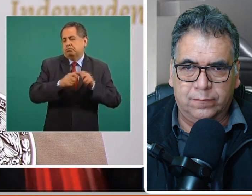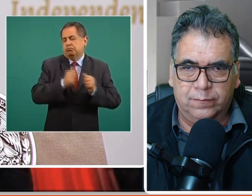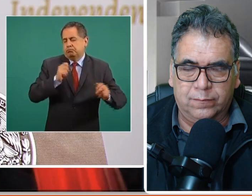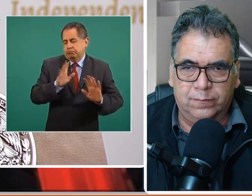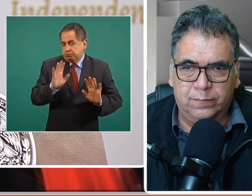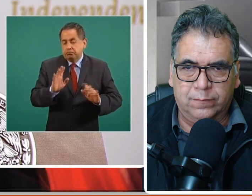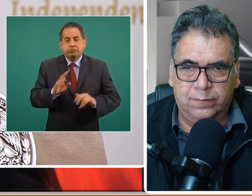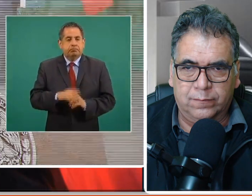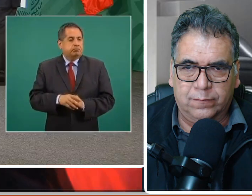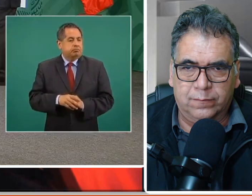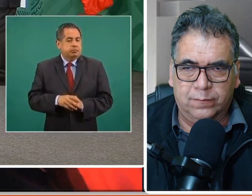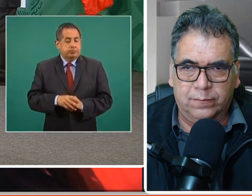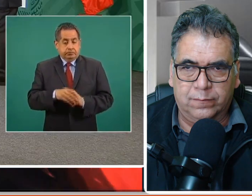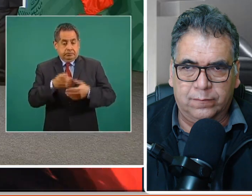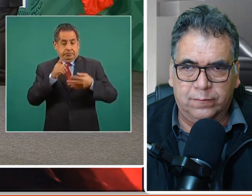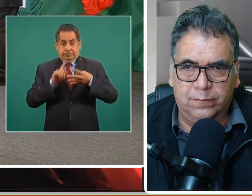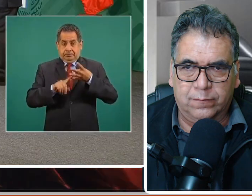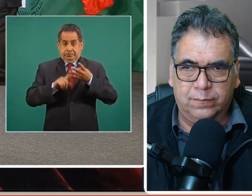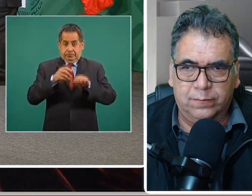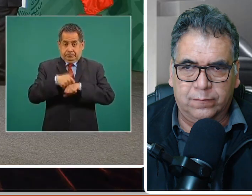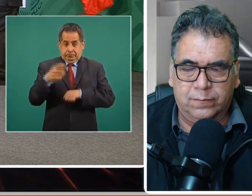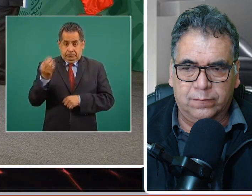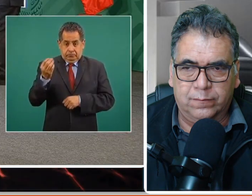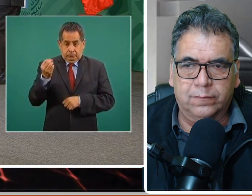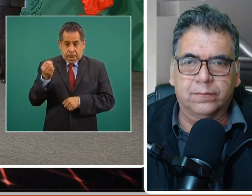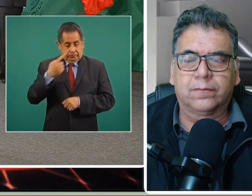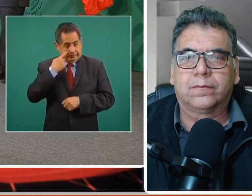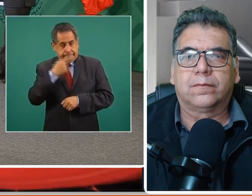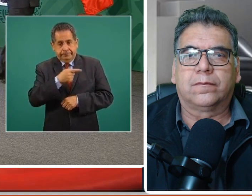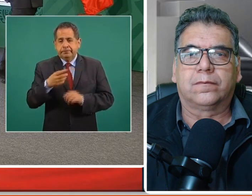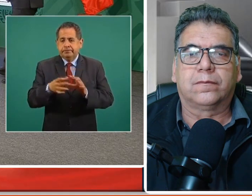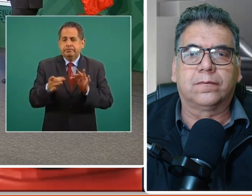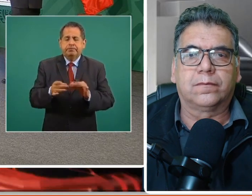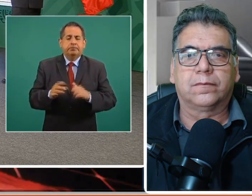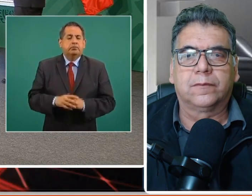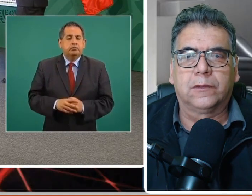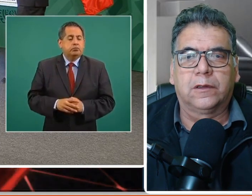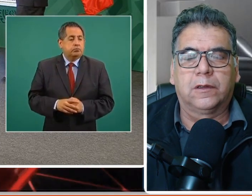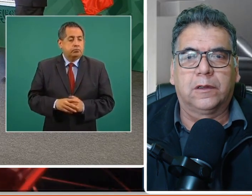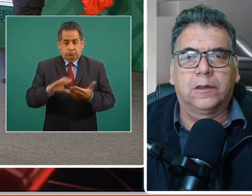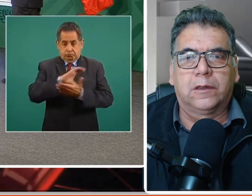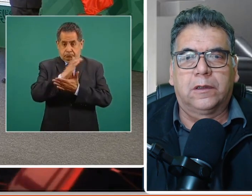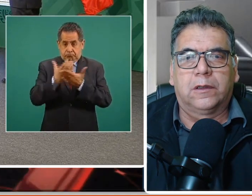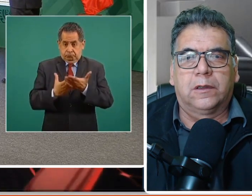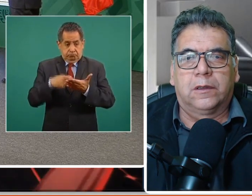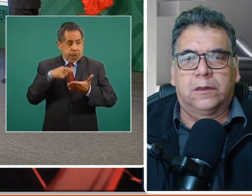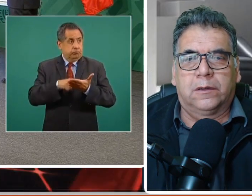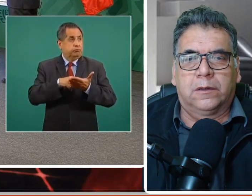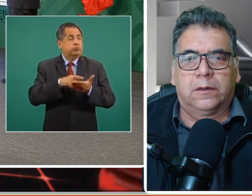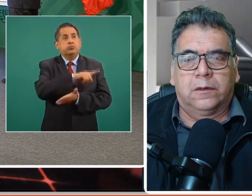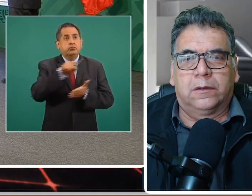contrato. Y la cláusula novena del contrato dice: los contratos establecen que el inmueble y